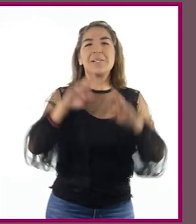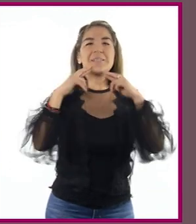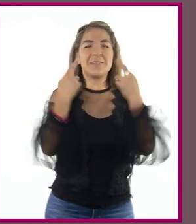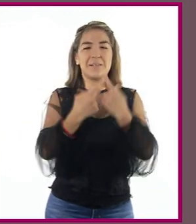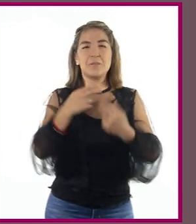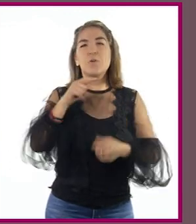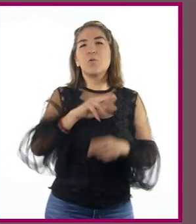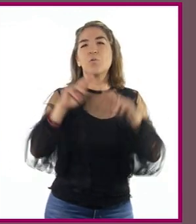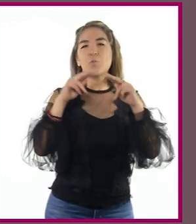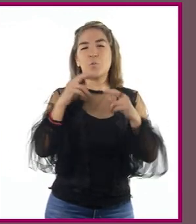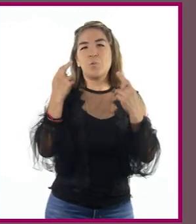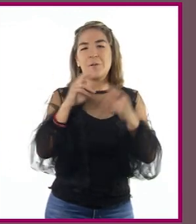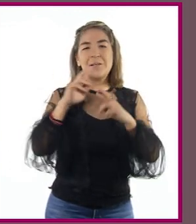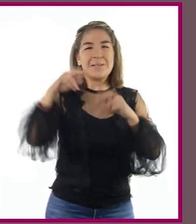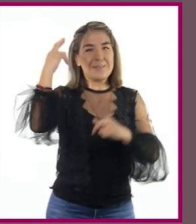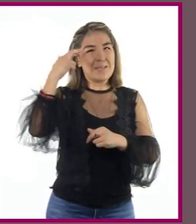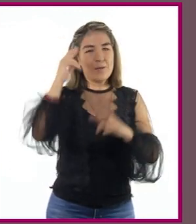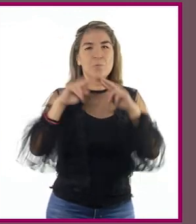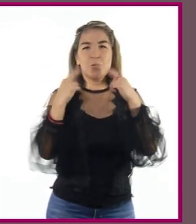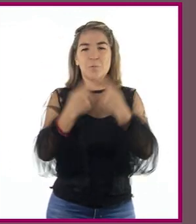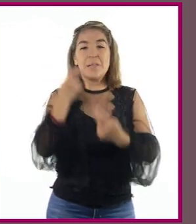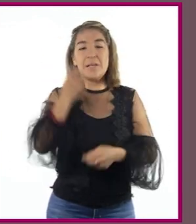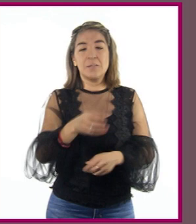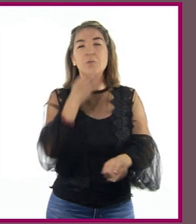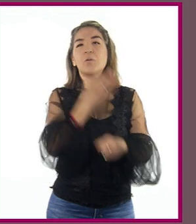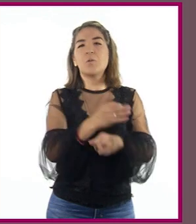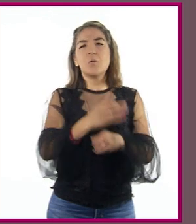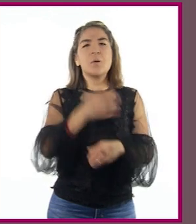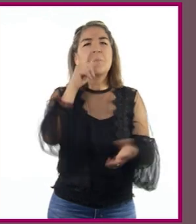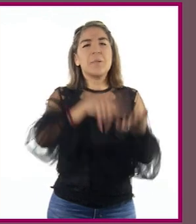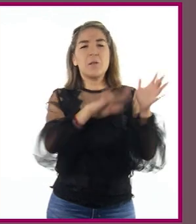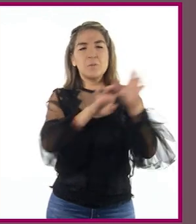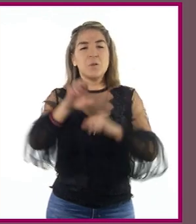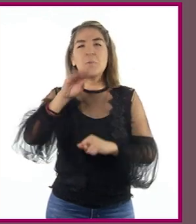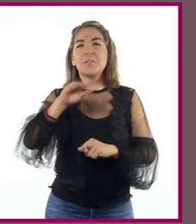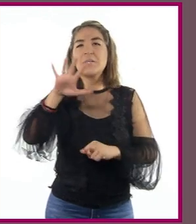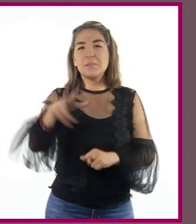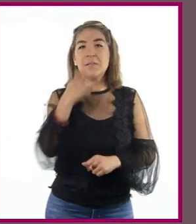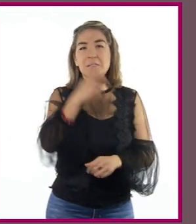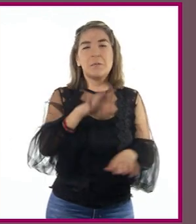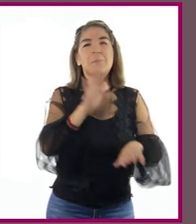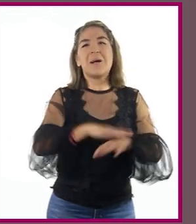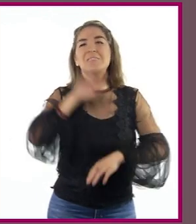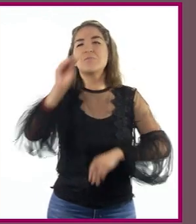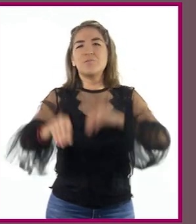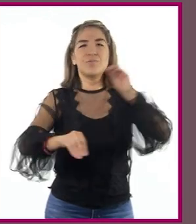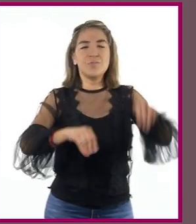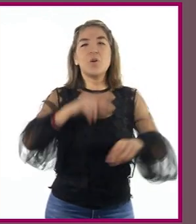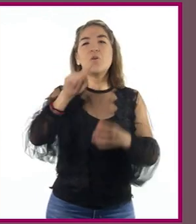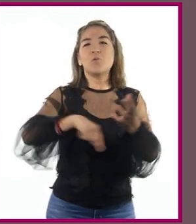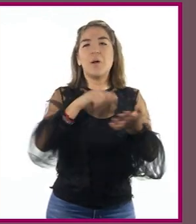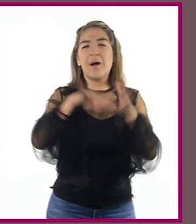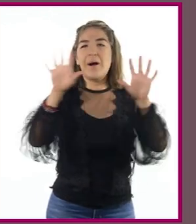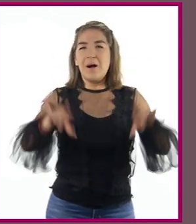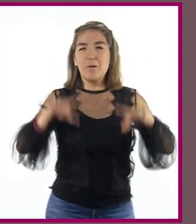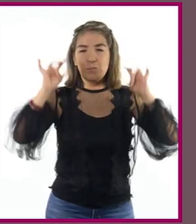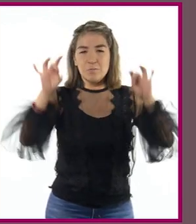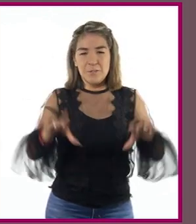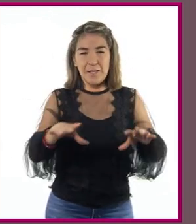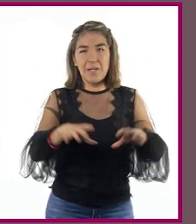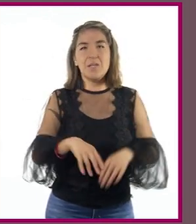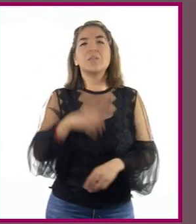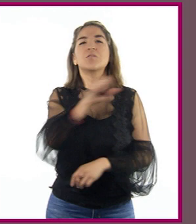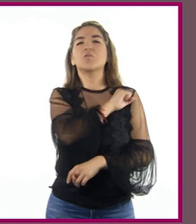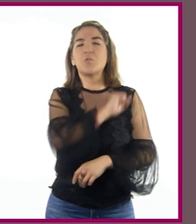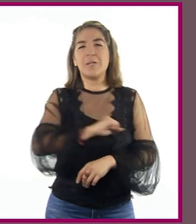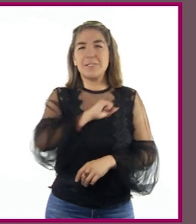En 1995, la Unión Europea se expandió con la adhesión de Austria, Finlandia y